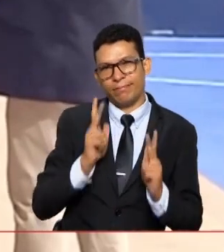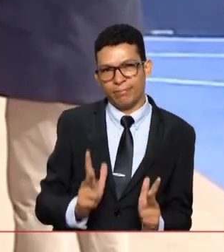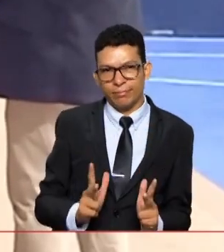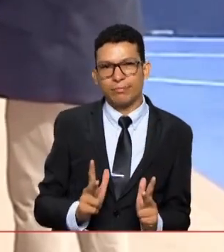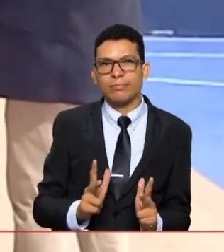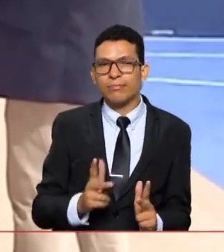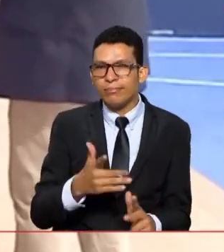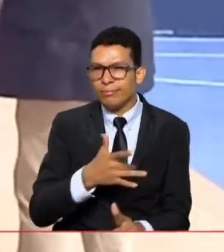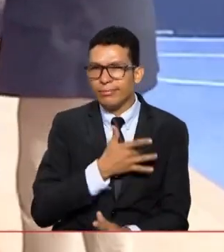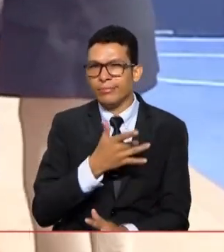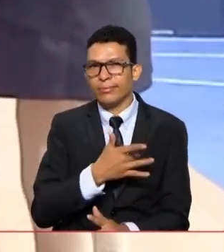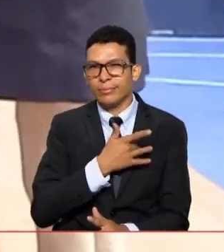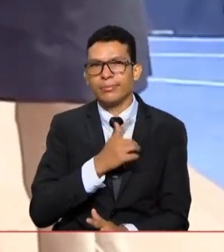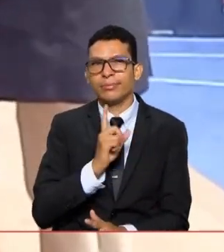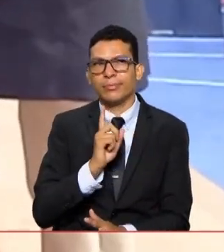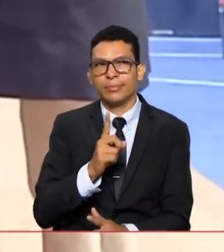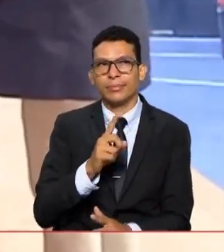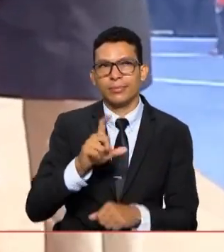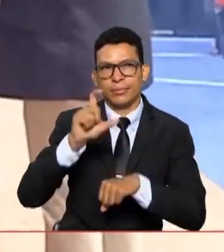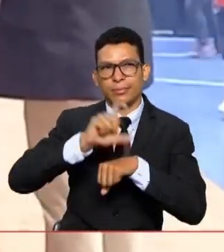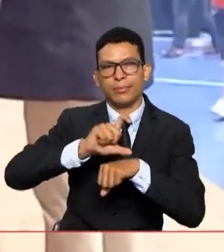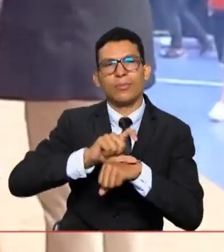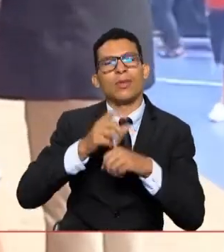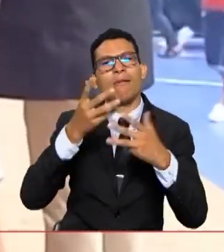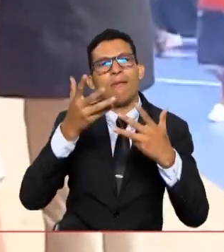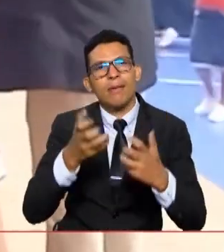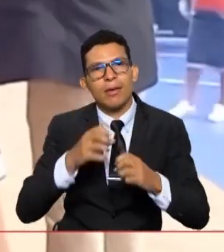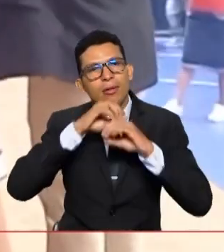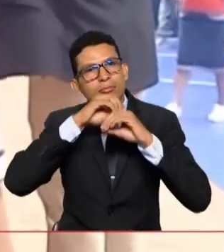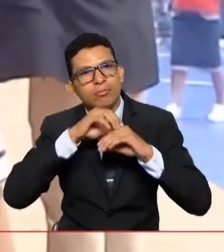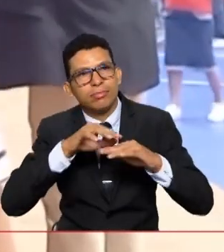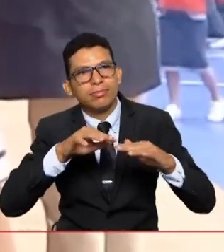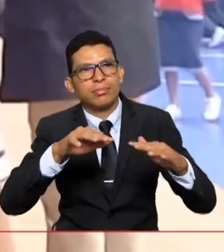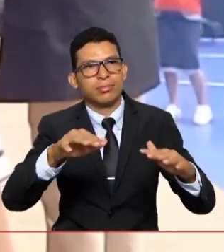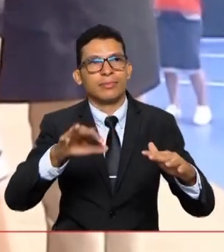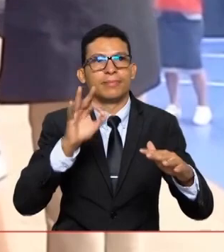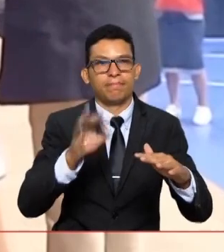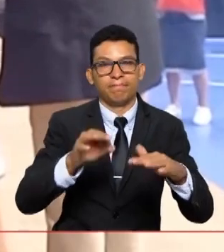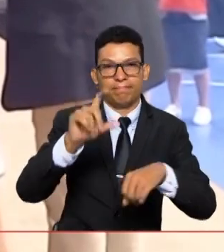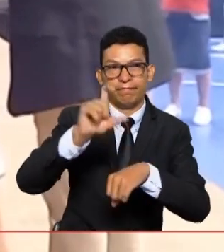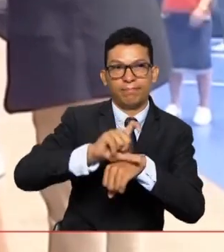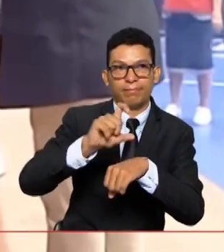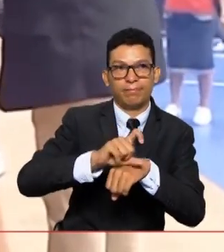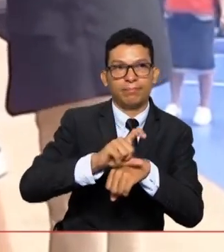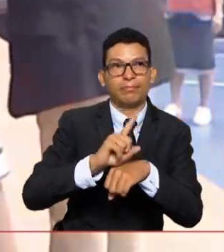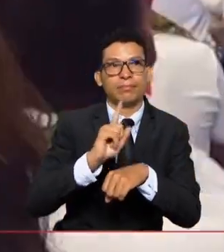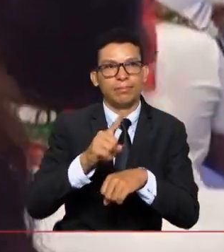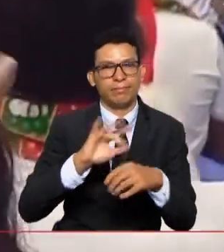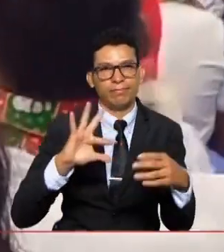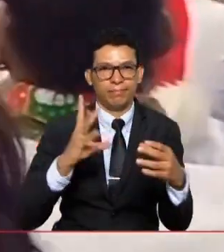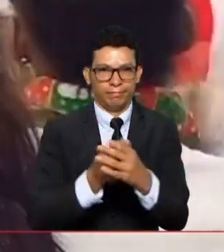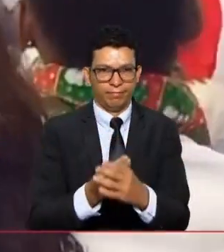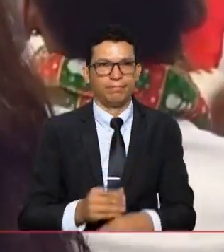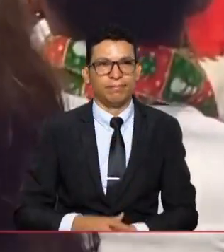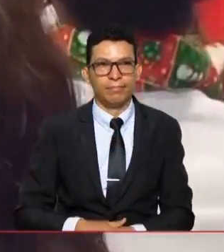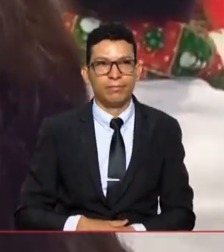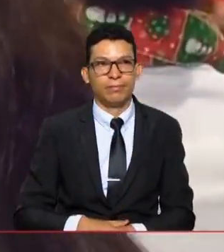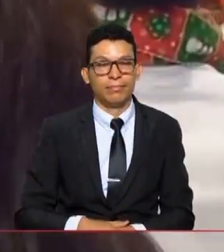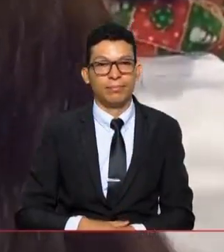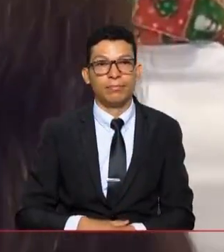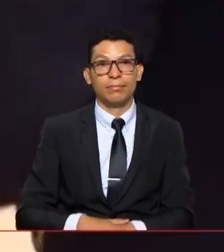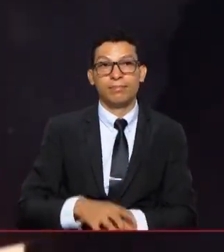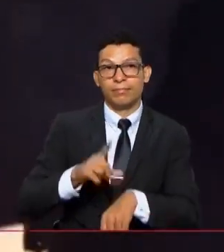esa sensibilidad que el colegio quiere resaltar como institución educativa de inclusión. Lo que el tiempo ha